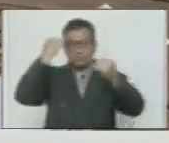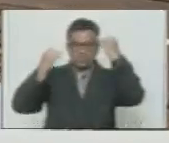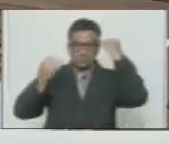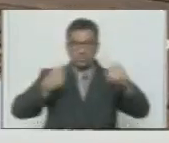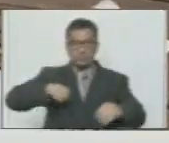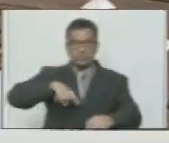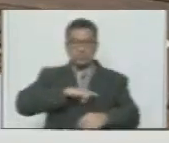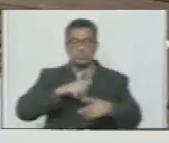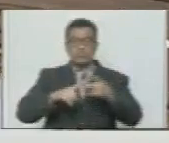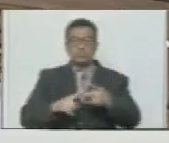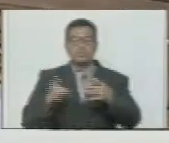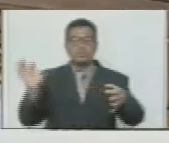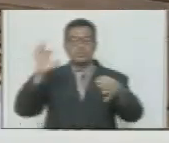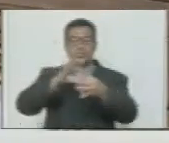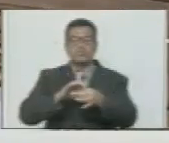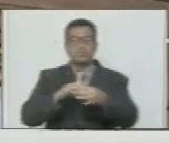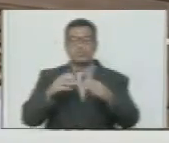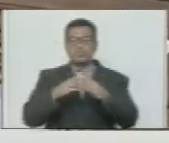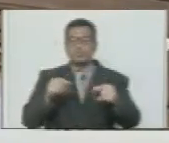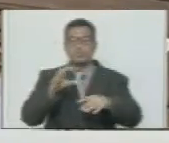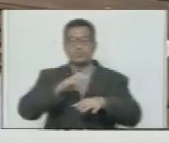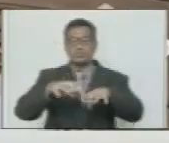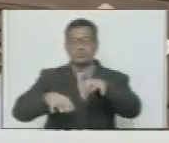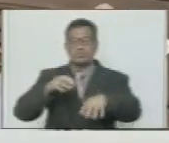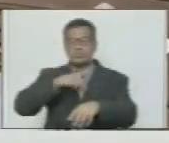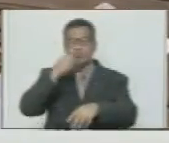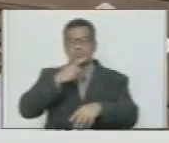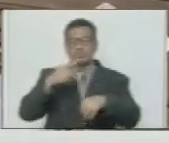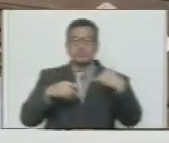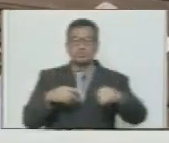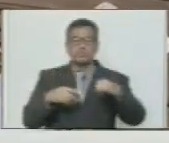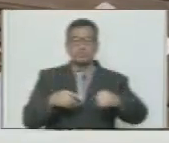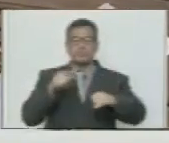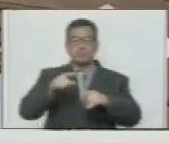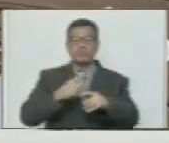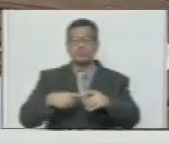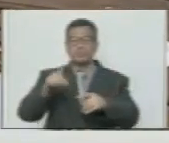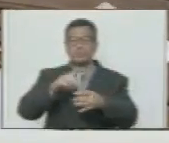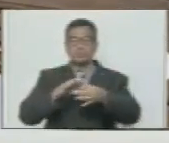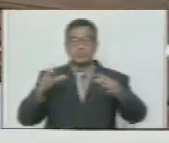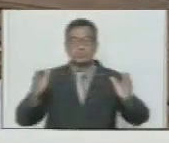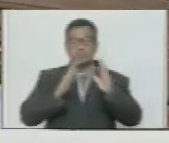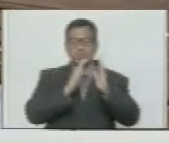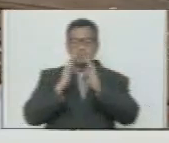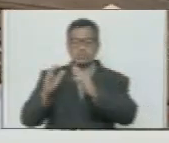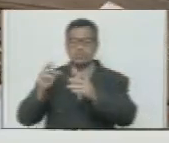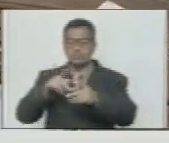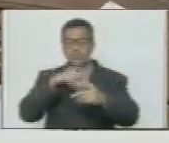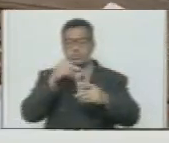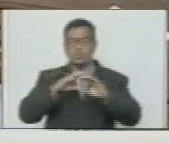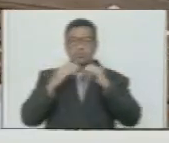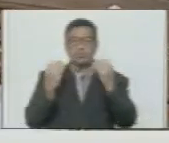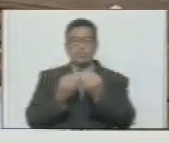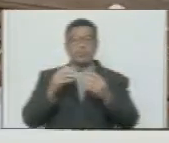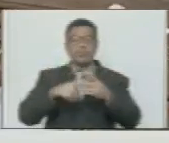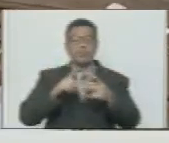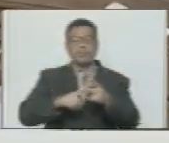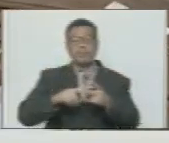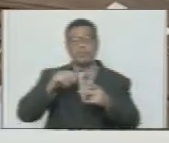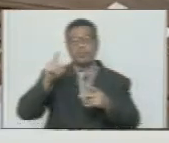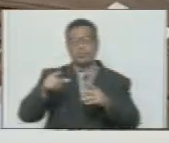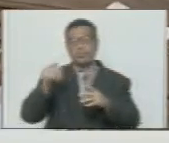iniciativa de nuestro Comandante Supremo de unificar a todos los sectores políticos de izquierda en una gran organización partidista que pasó